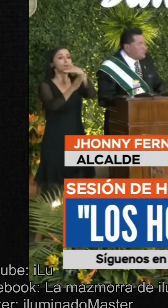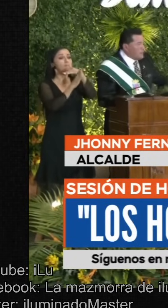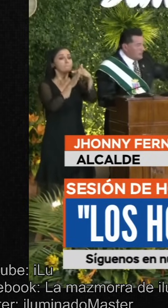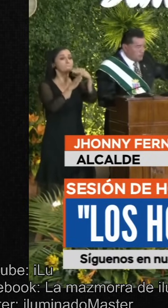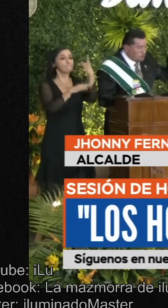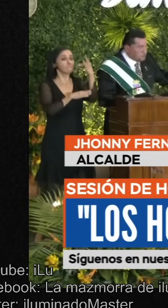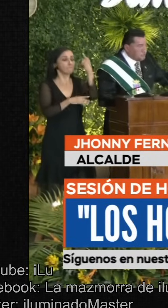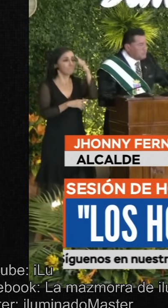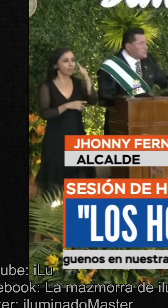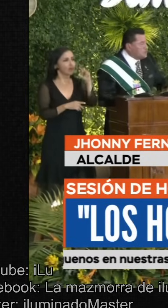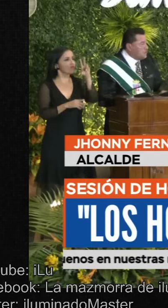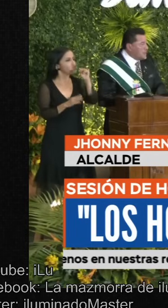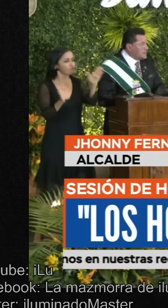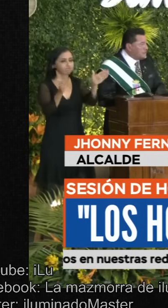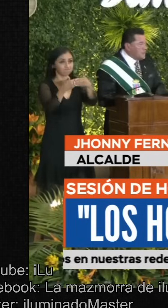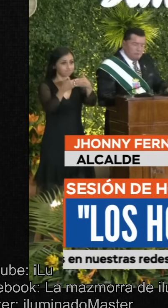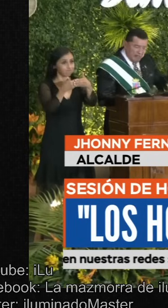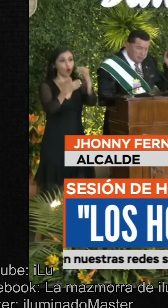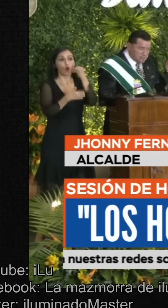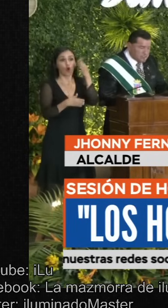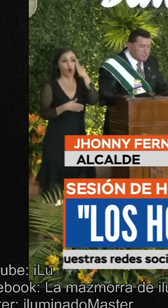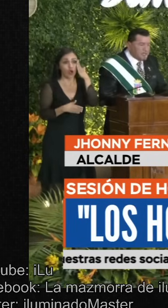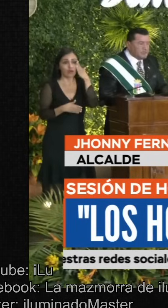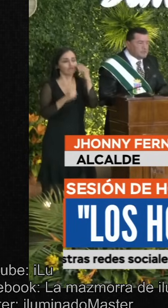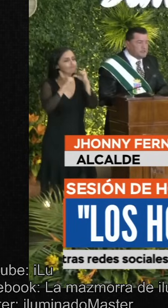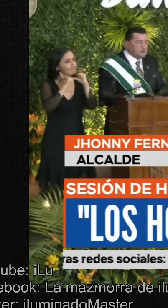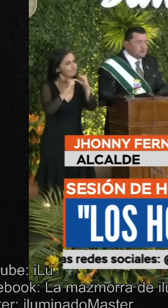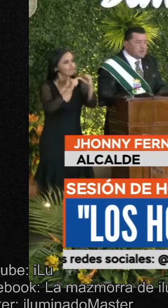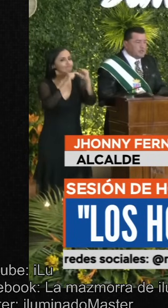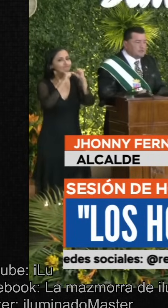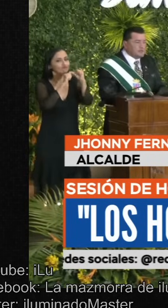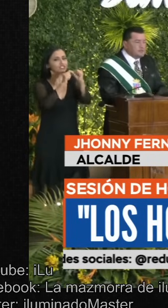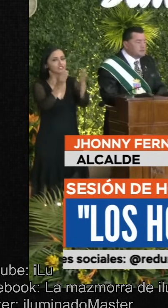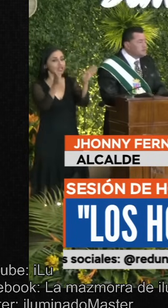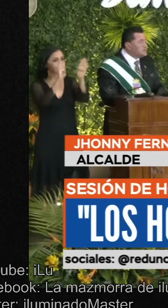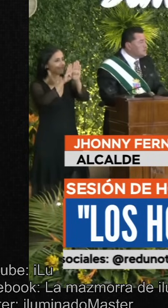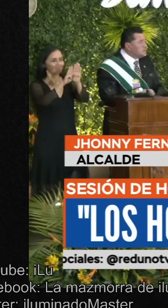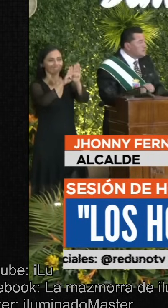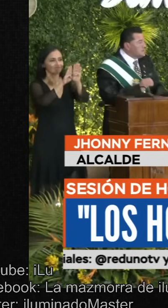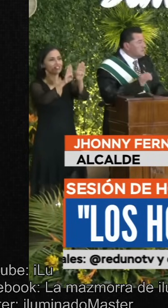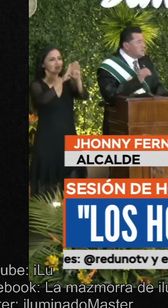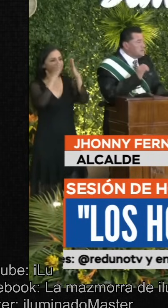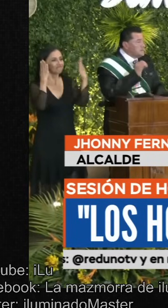de bolivianos para que no se cierren esos hogares, para que se sigan atendiendo a la gente.